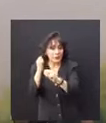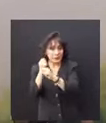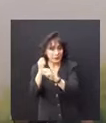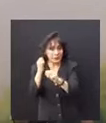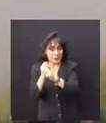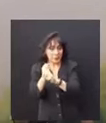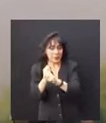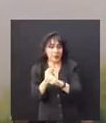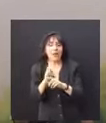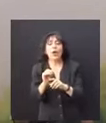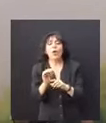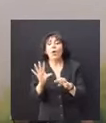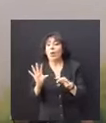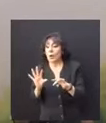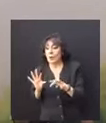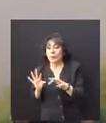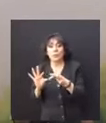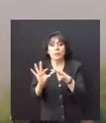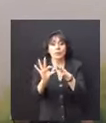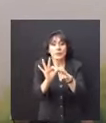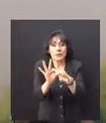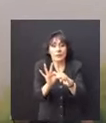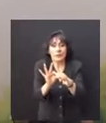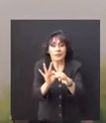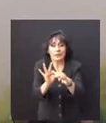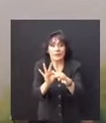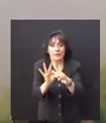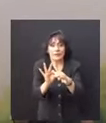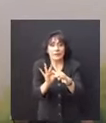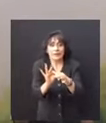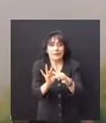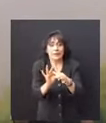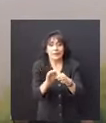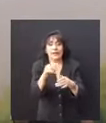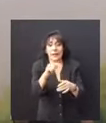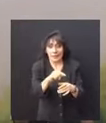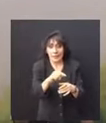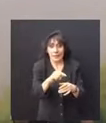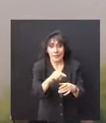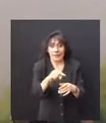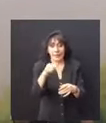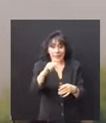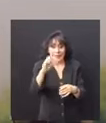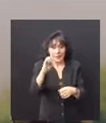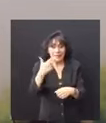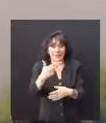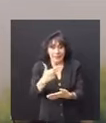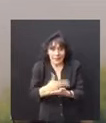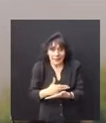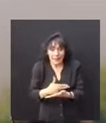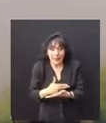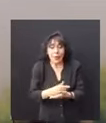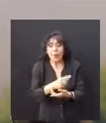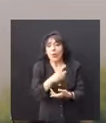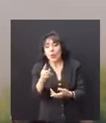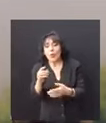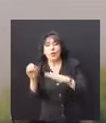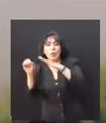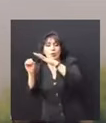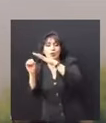se conecte directamente, ya se está conectando, al trolebús de Iztapalapa para que llegue a Constitución